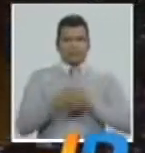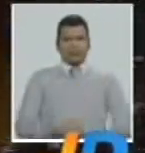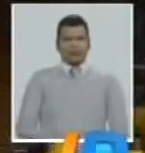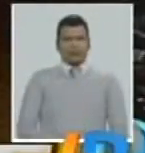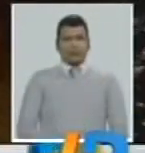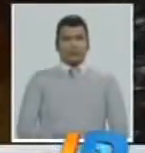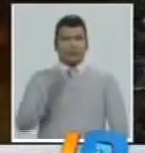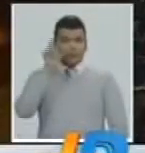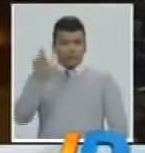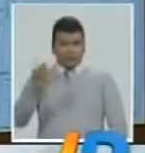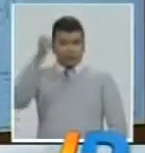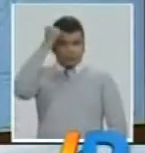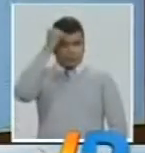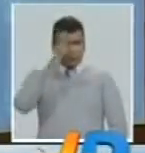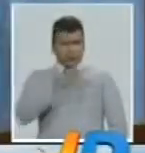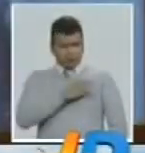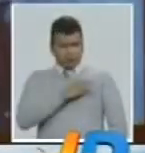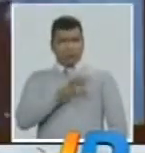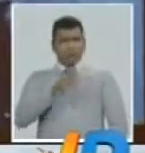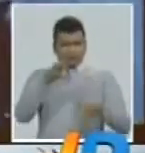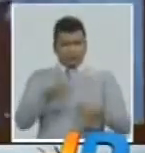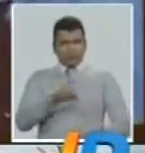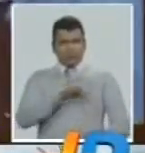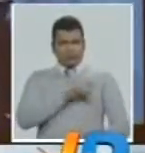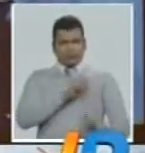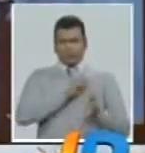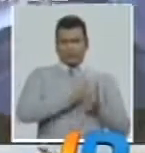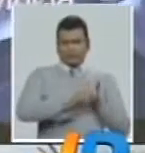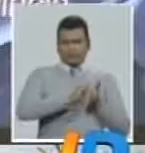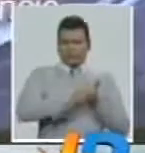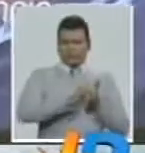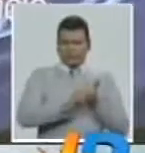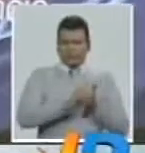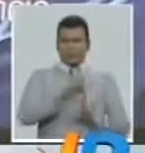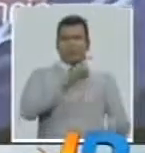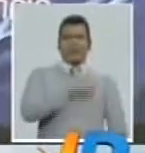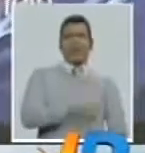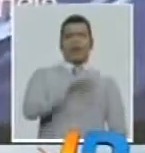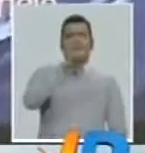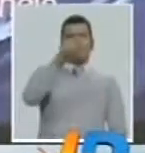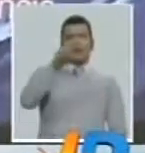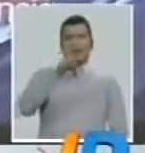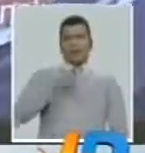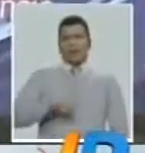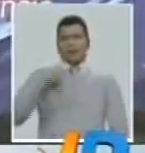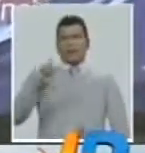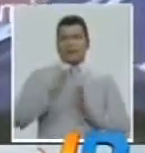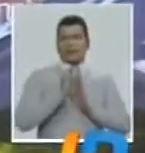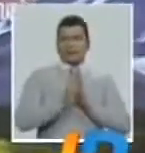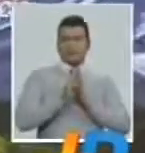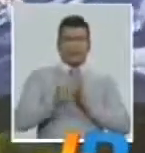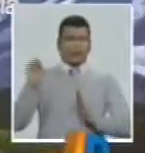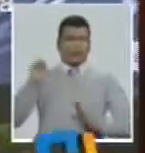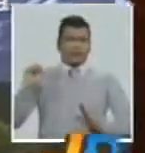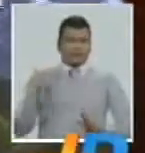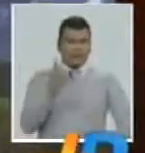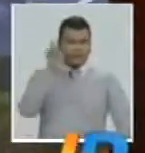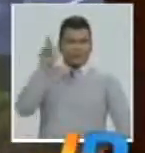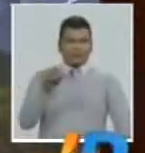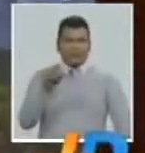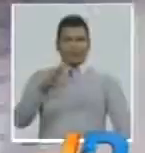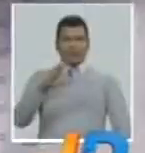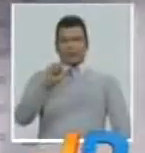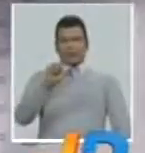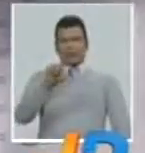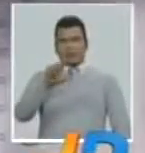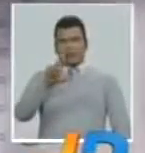Varios docentes de una reconocida universidad de Cali escribieron el libro Travesías por la Tierra del Olvido, donde se plasma la carrera musical del cantante Carlos